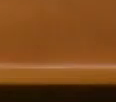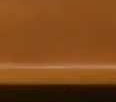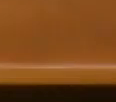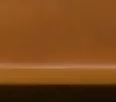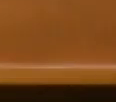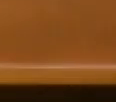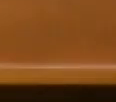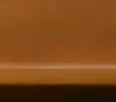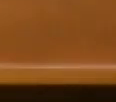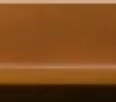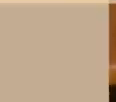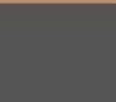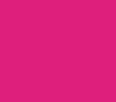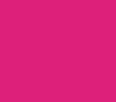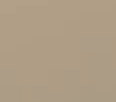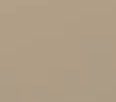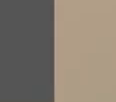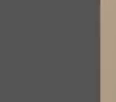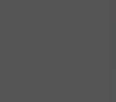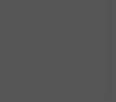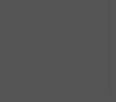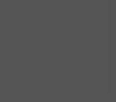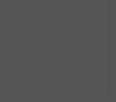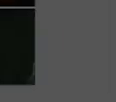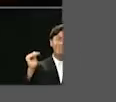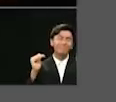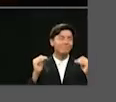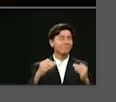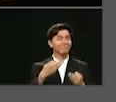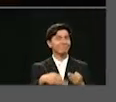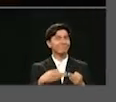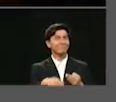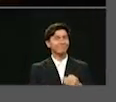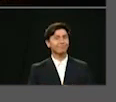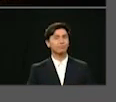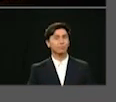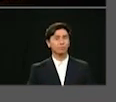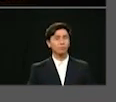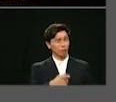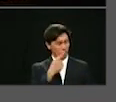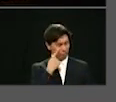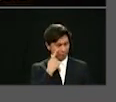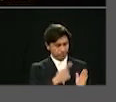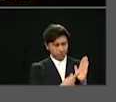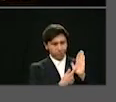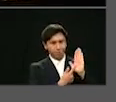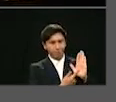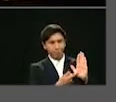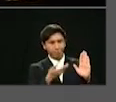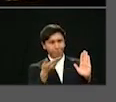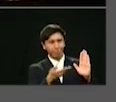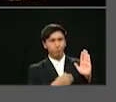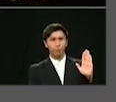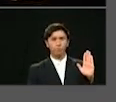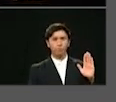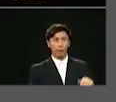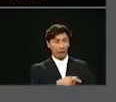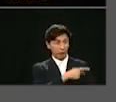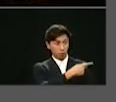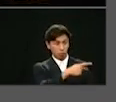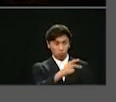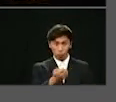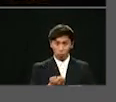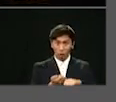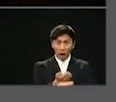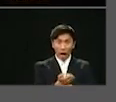la sociedad como lo hemos hecho fuerza y corazón por México anunció la modificación del programa de pensiones